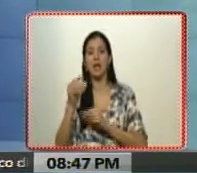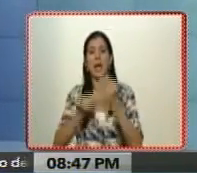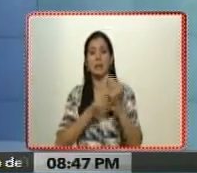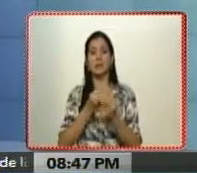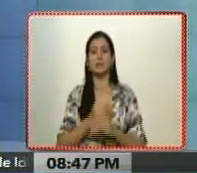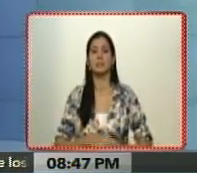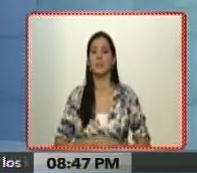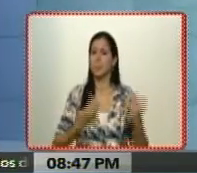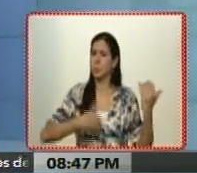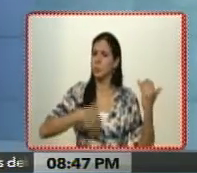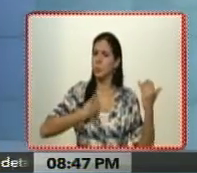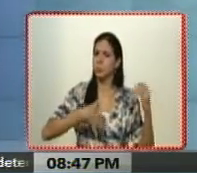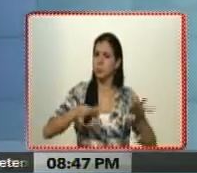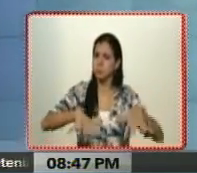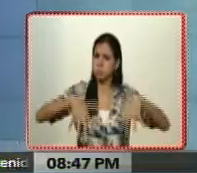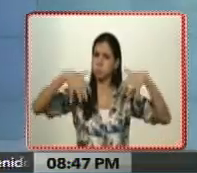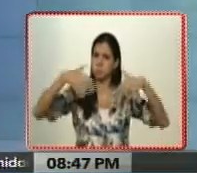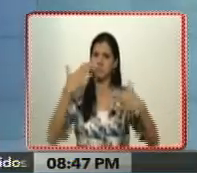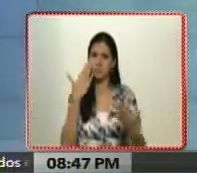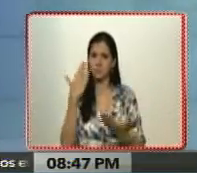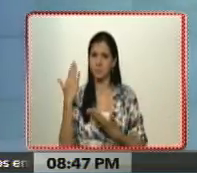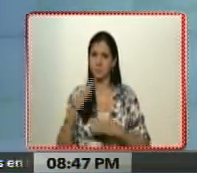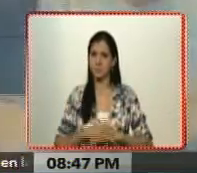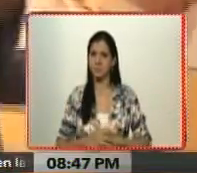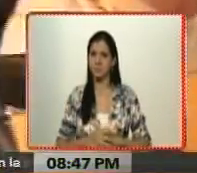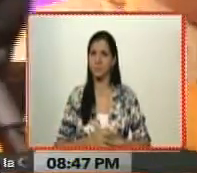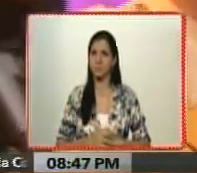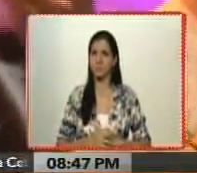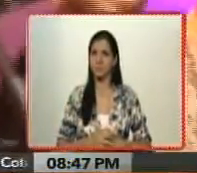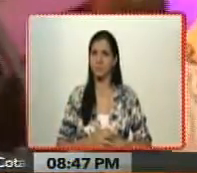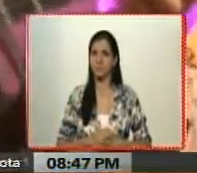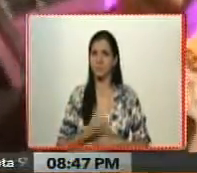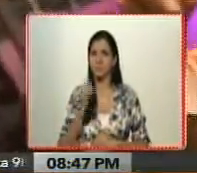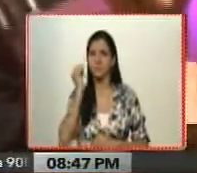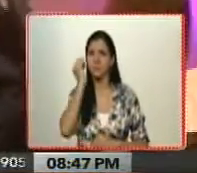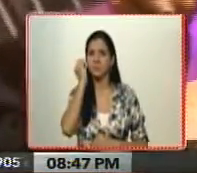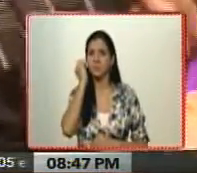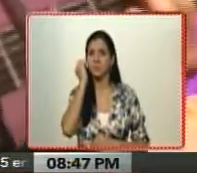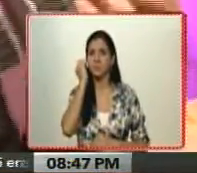el concierto Ciclo Sonora. Adelante, Adriana, te escuchamos.